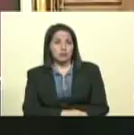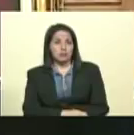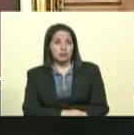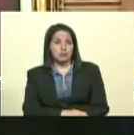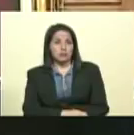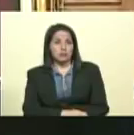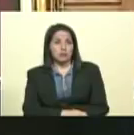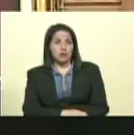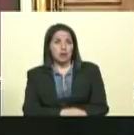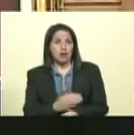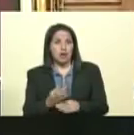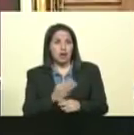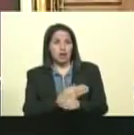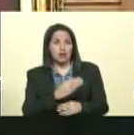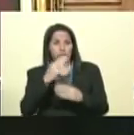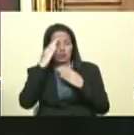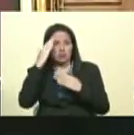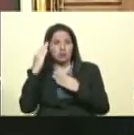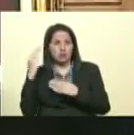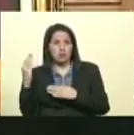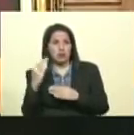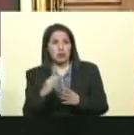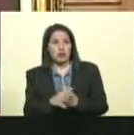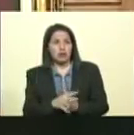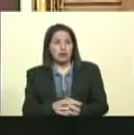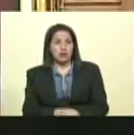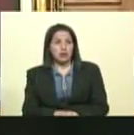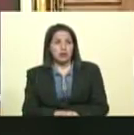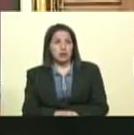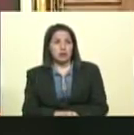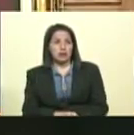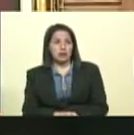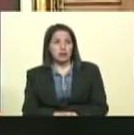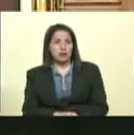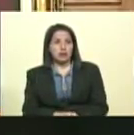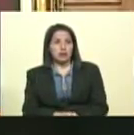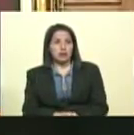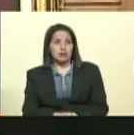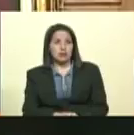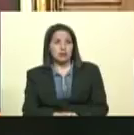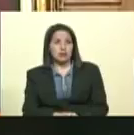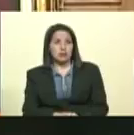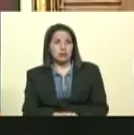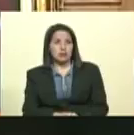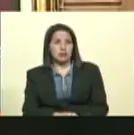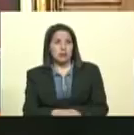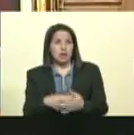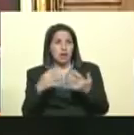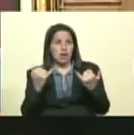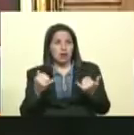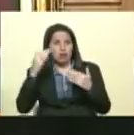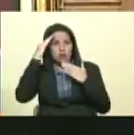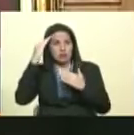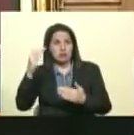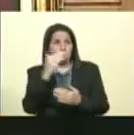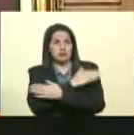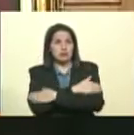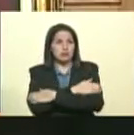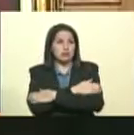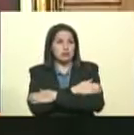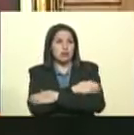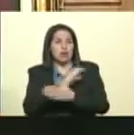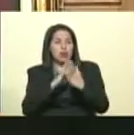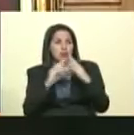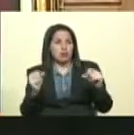los voy a saludar a todos, les sigo dando la bienvenida y desde aquí le envío un saludo afectuoso a todos los trabajadores de la